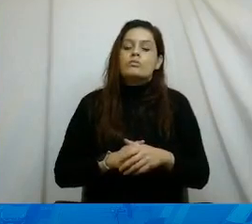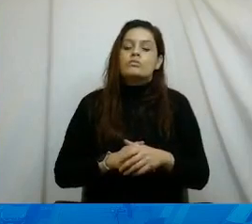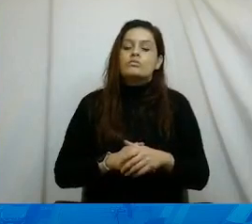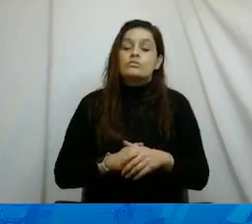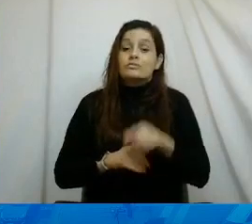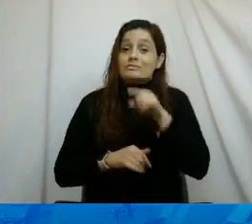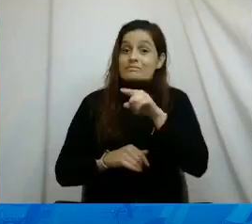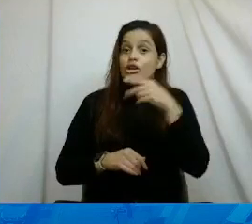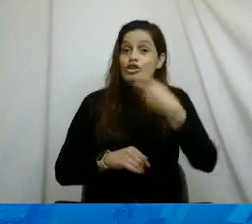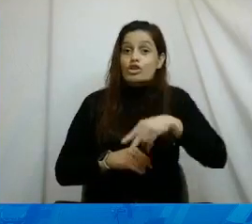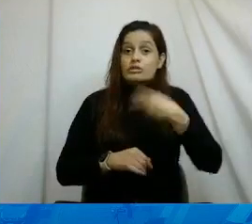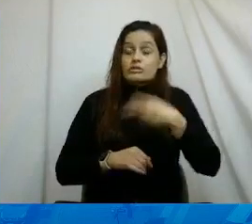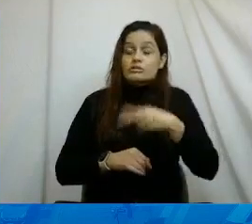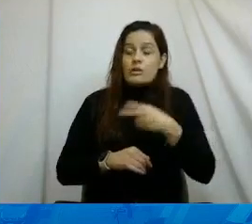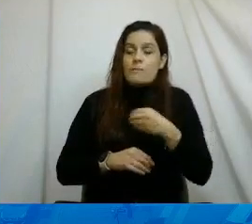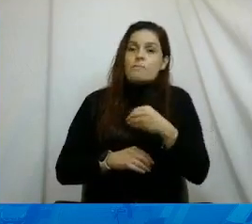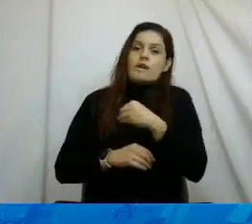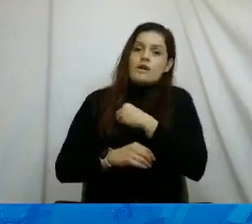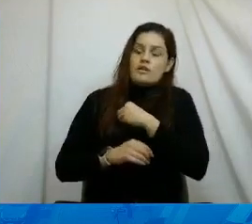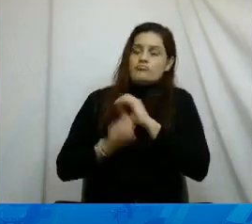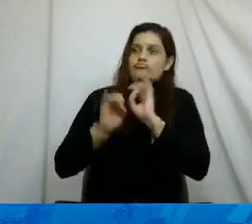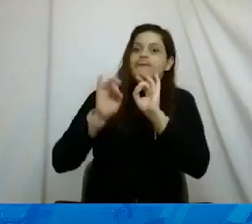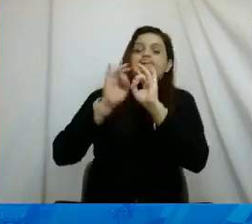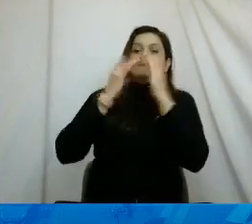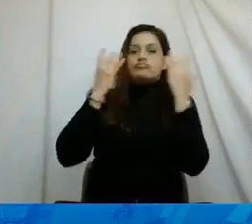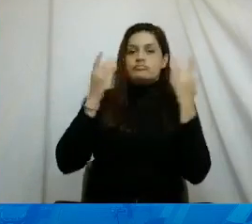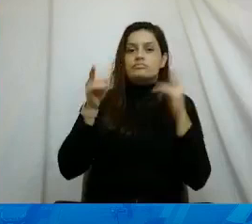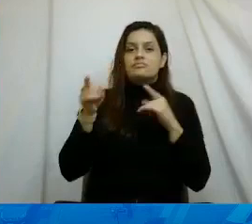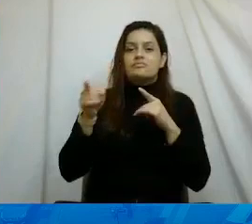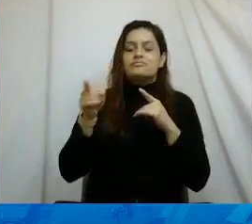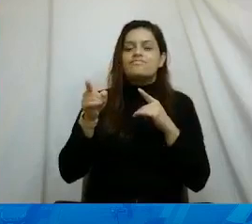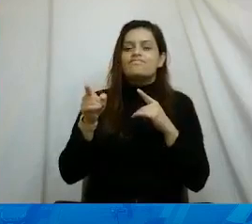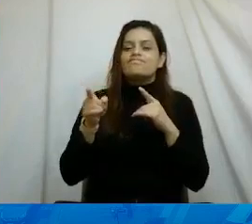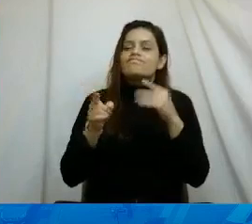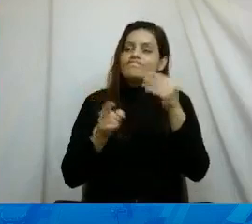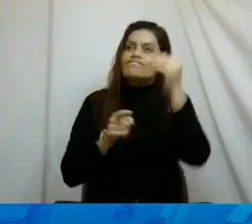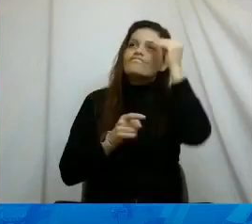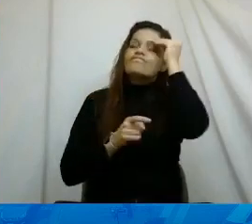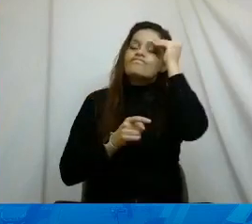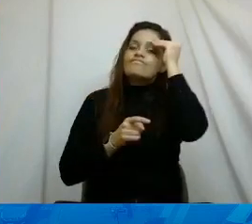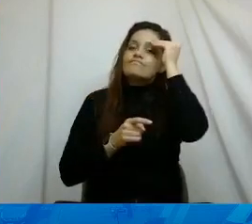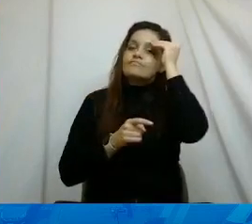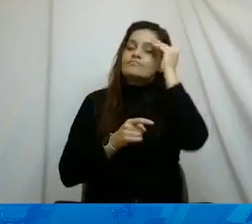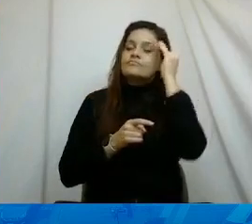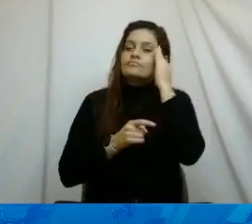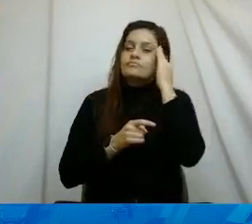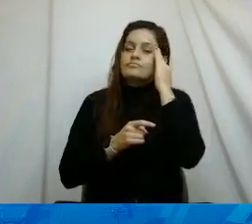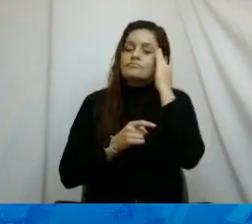estas noticias tan trágicas, tan impactantes, nos dejan como